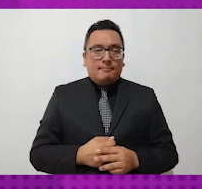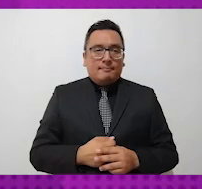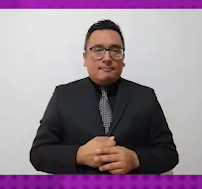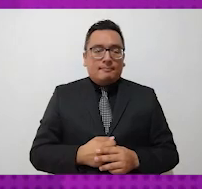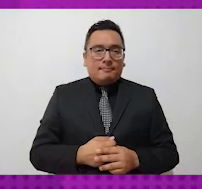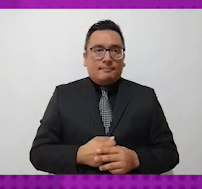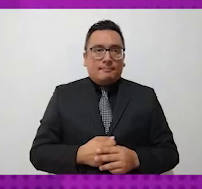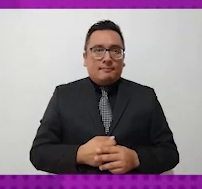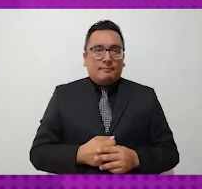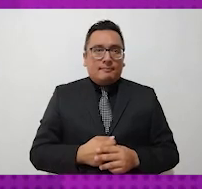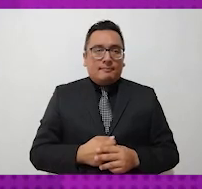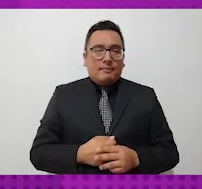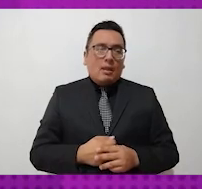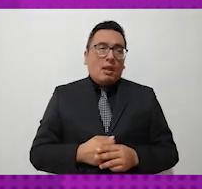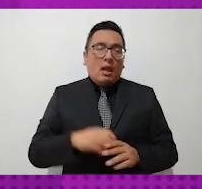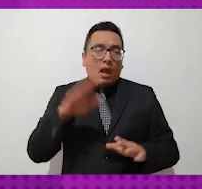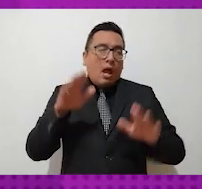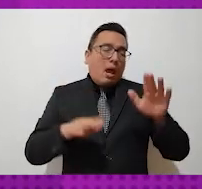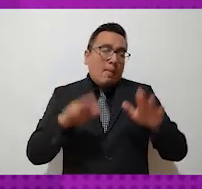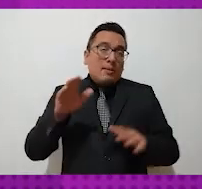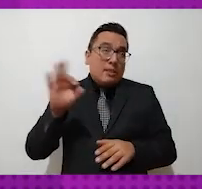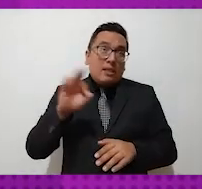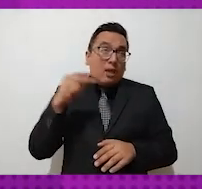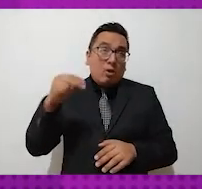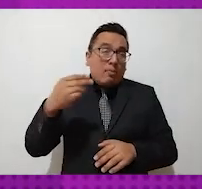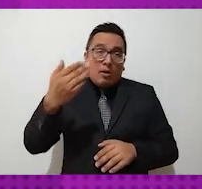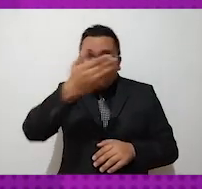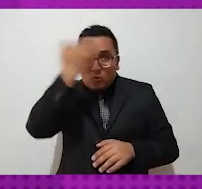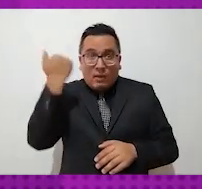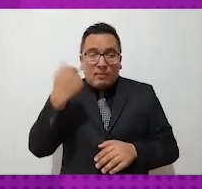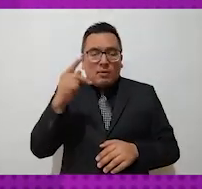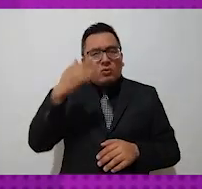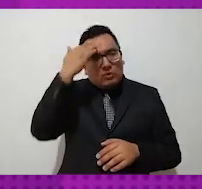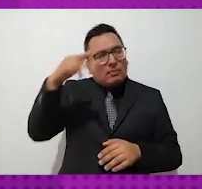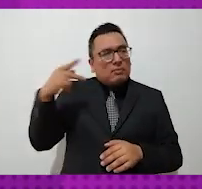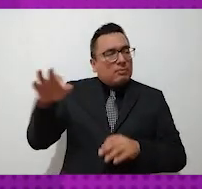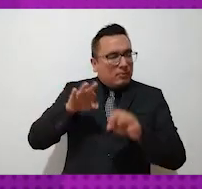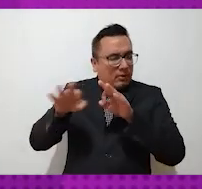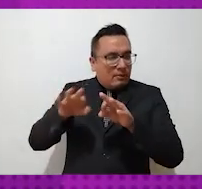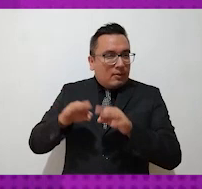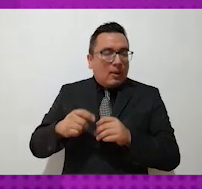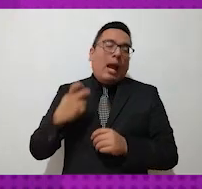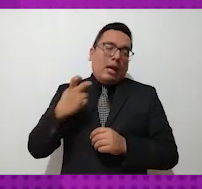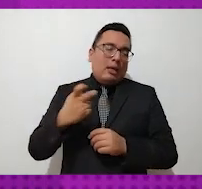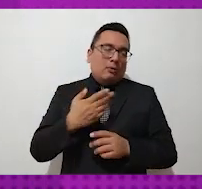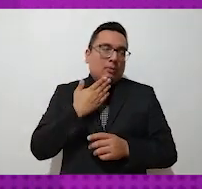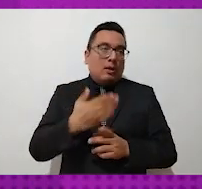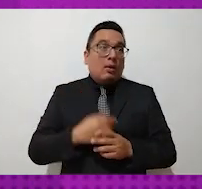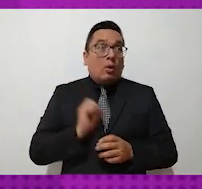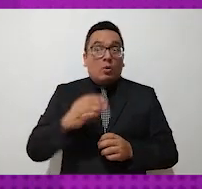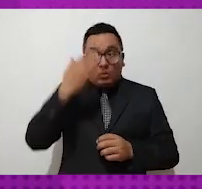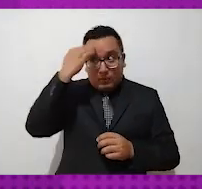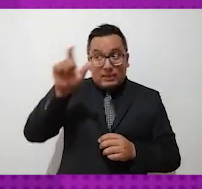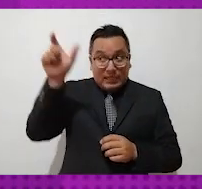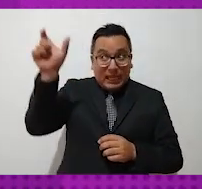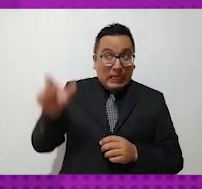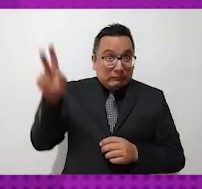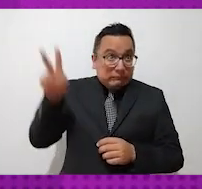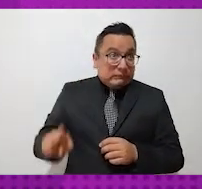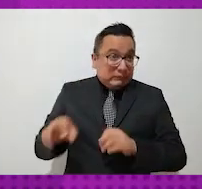Simplemente, sin saberse el nombre, a lo mejor el cargo, o saber que el servidor público es un servidor